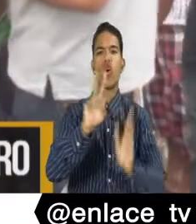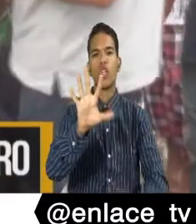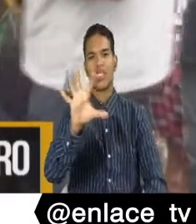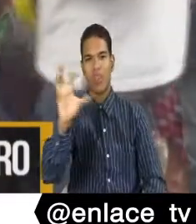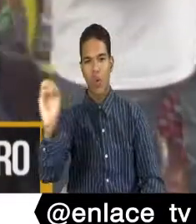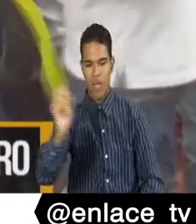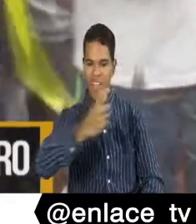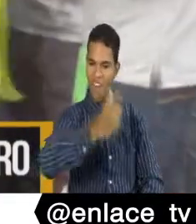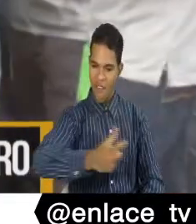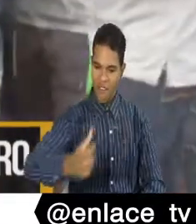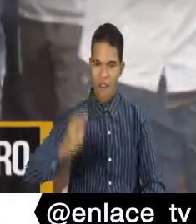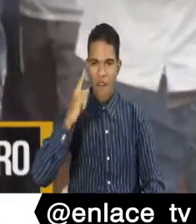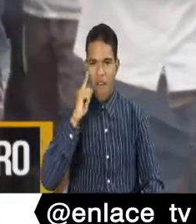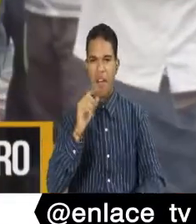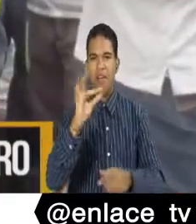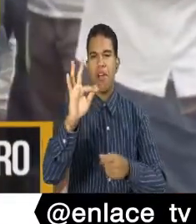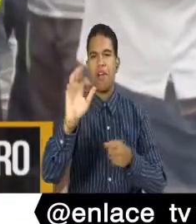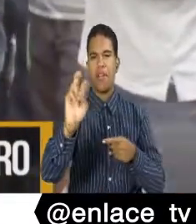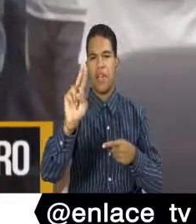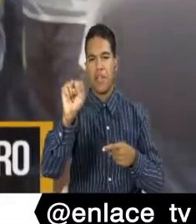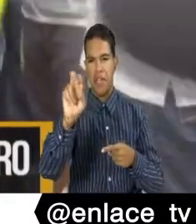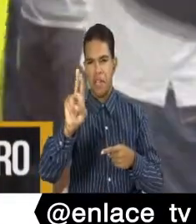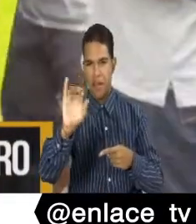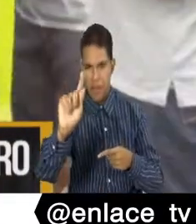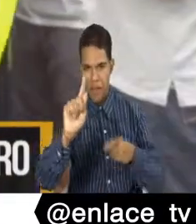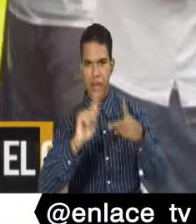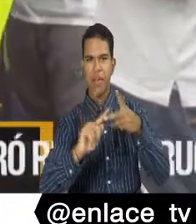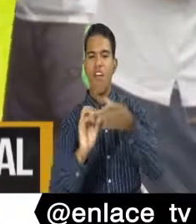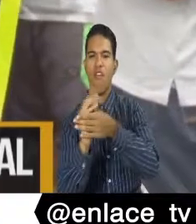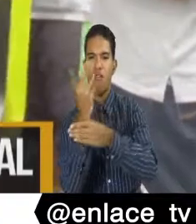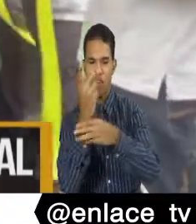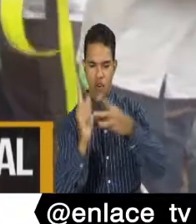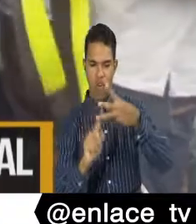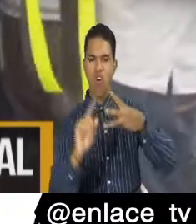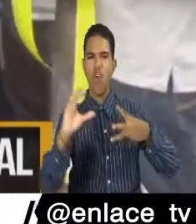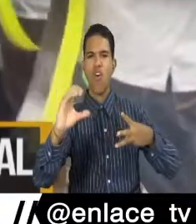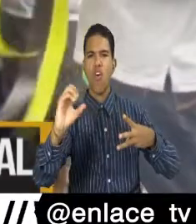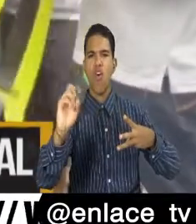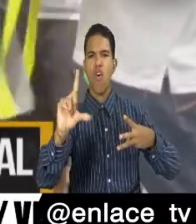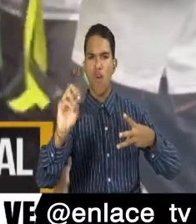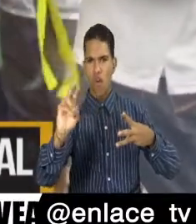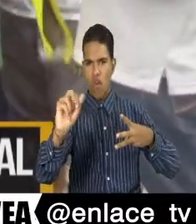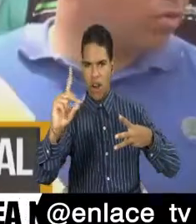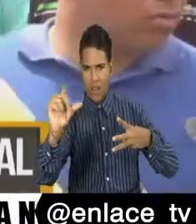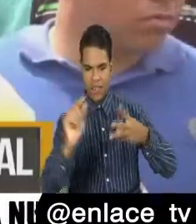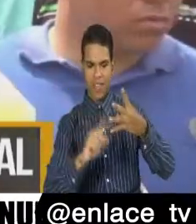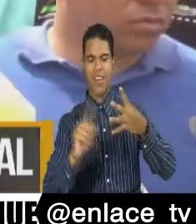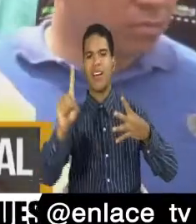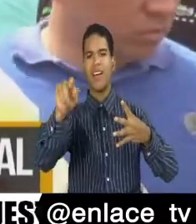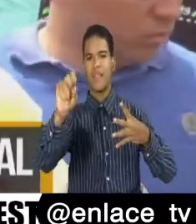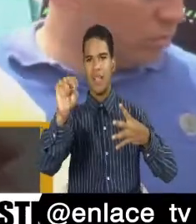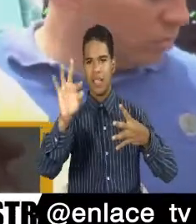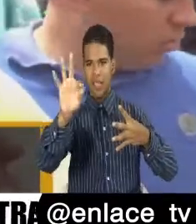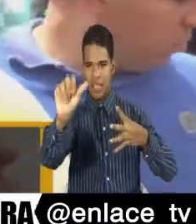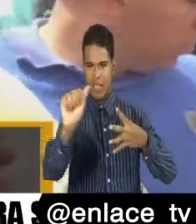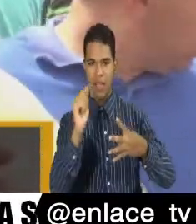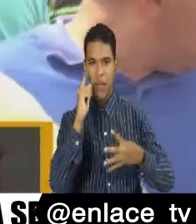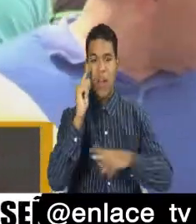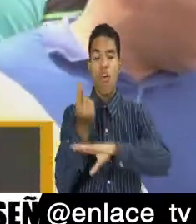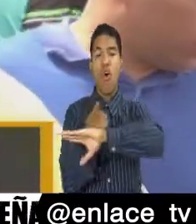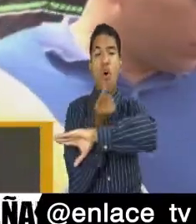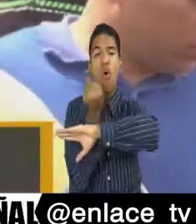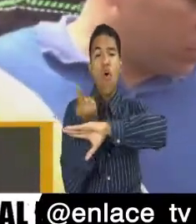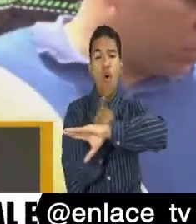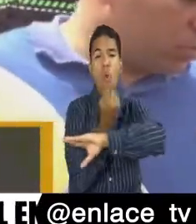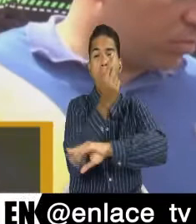veredas como Tenerife, Florida, La Colorada y Barasanta. Veredas se están ahorrando hora y media de camino para